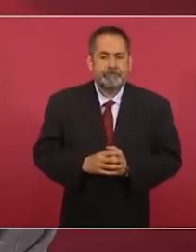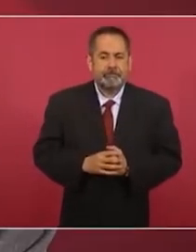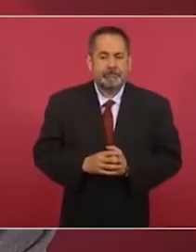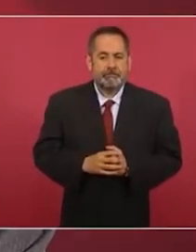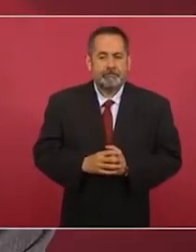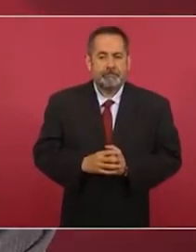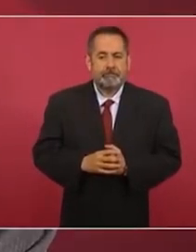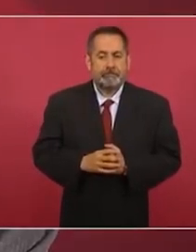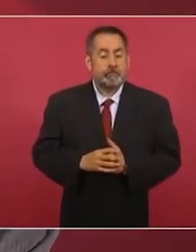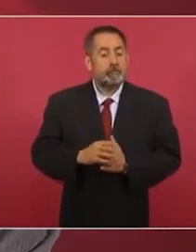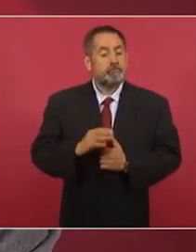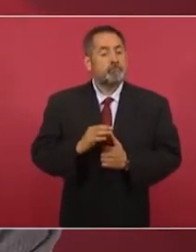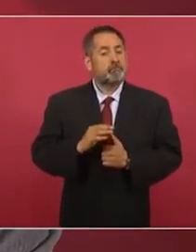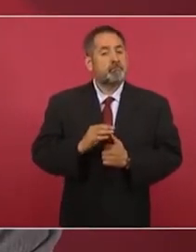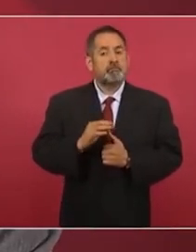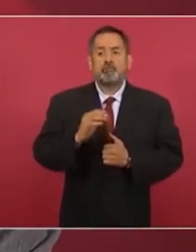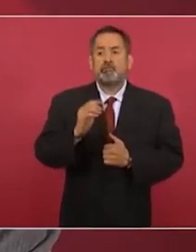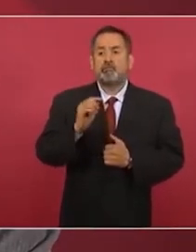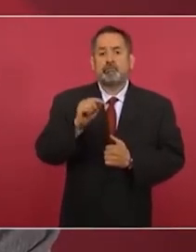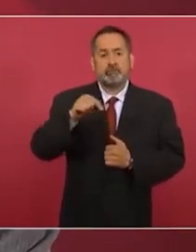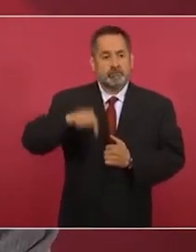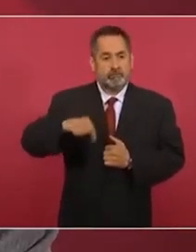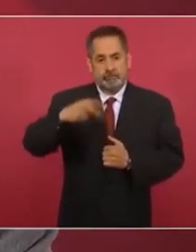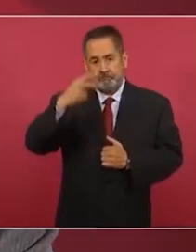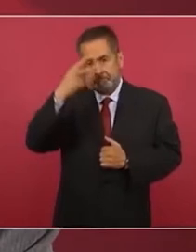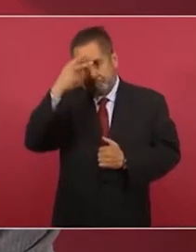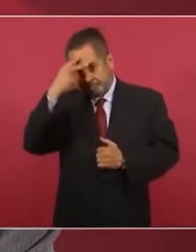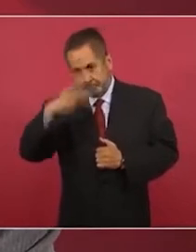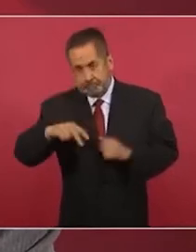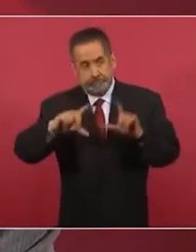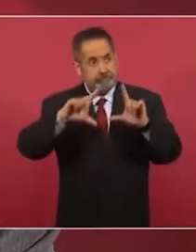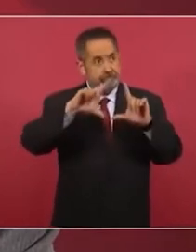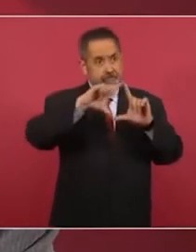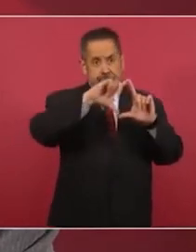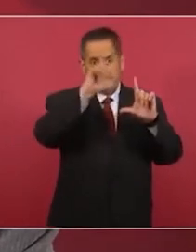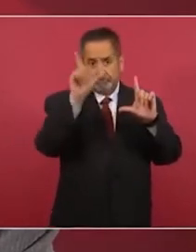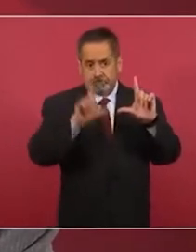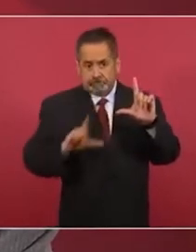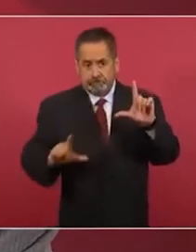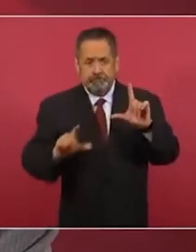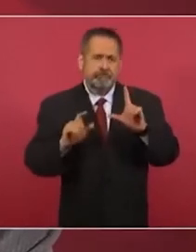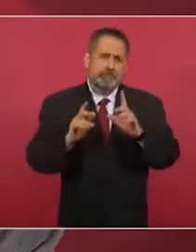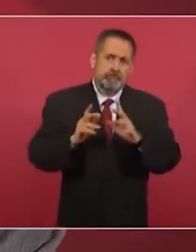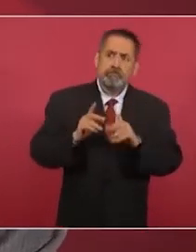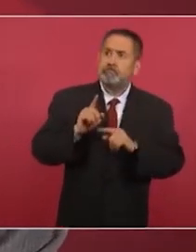que están en nuestro país, a las que están en el extranjero,